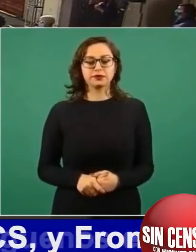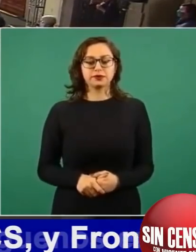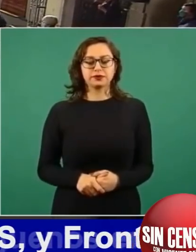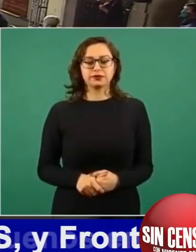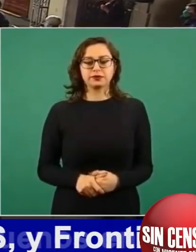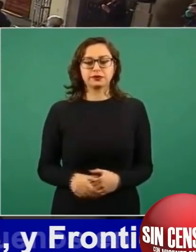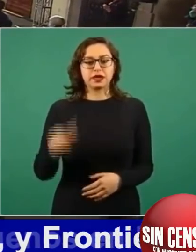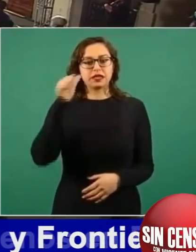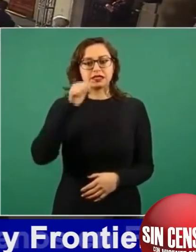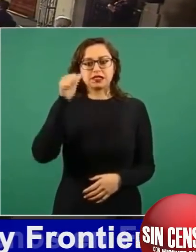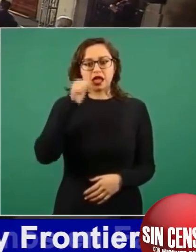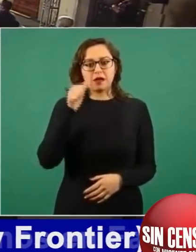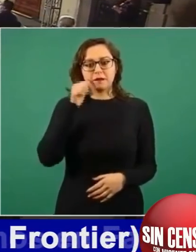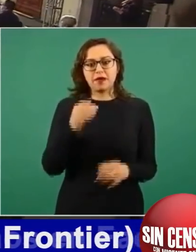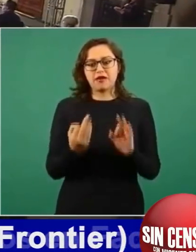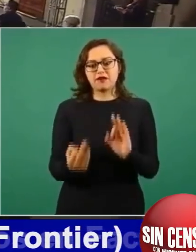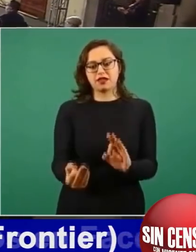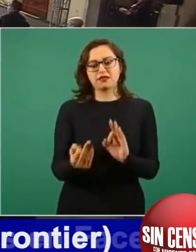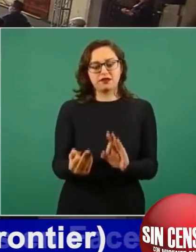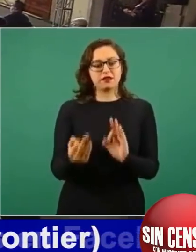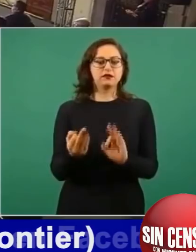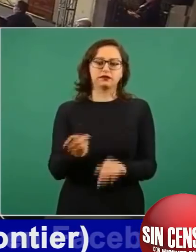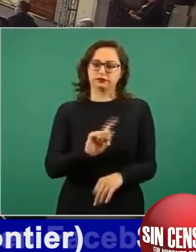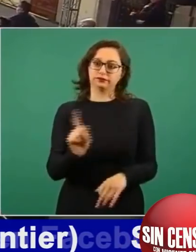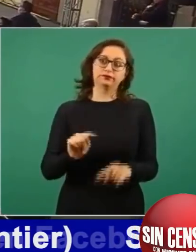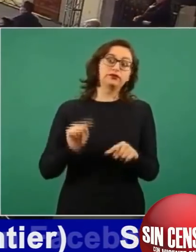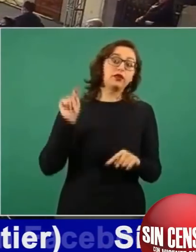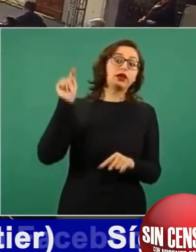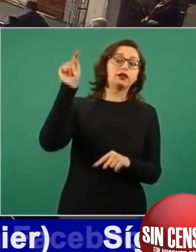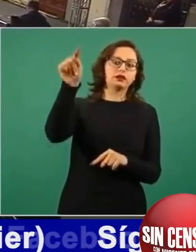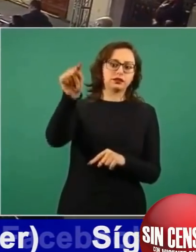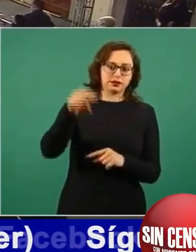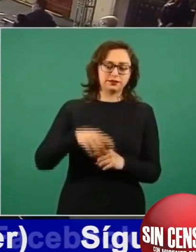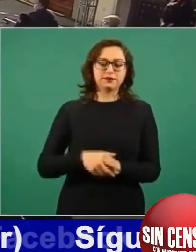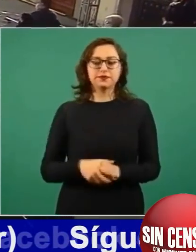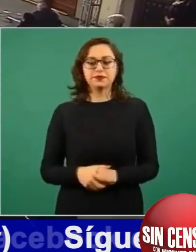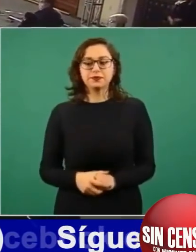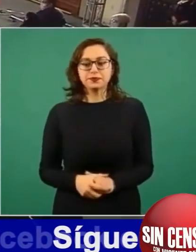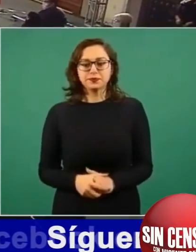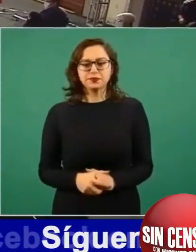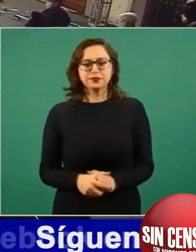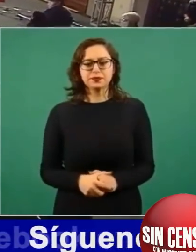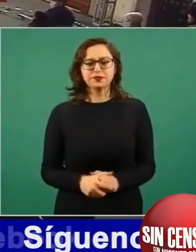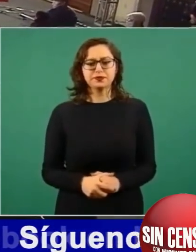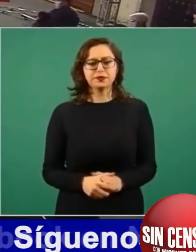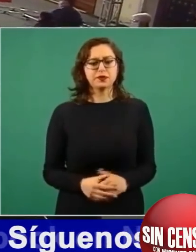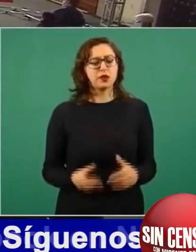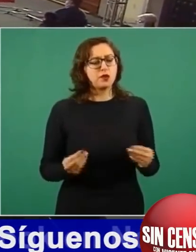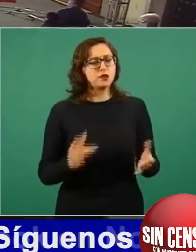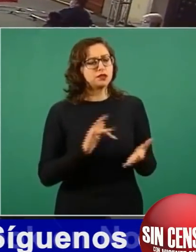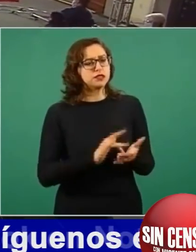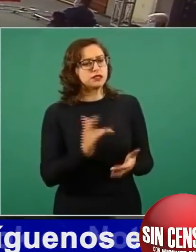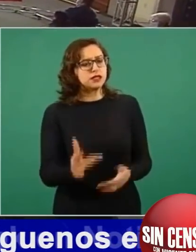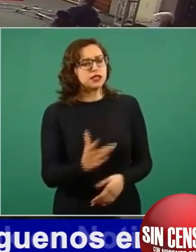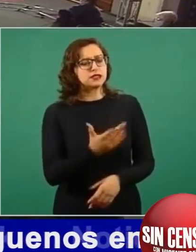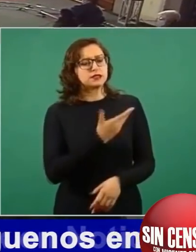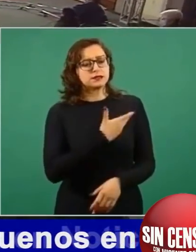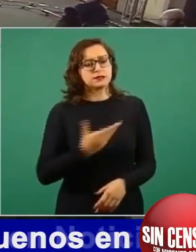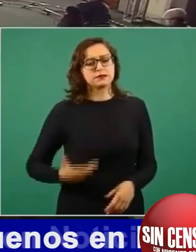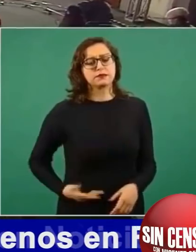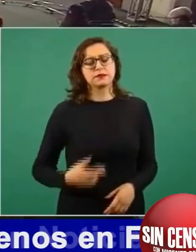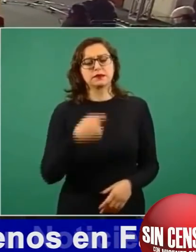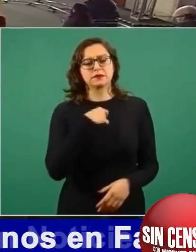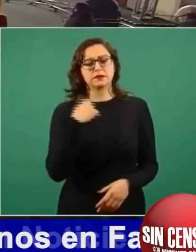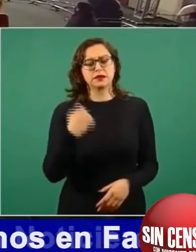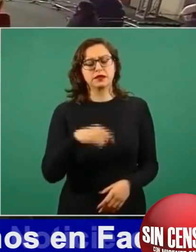porque siempre empezamos adelante, pero ahora vamos para atrás. Muchas gracias, presidente. Buenos días. Meme Yamel de Damexico